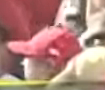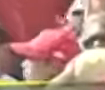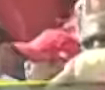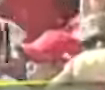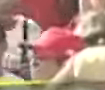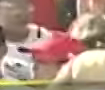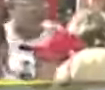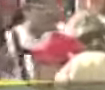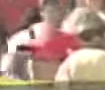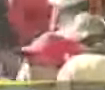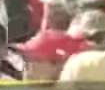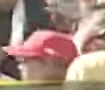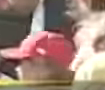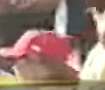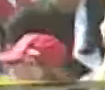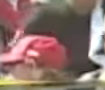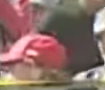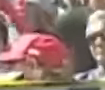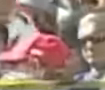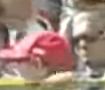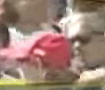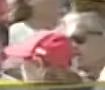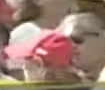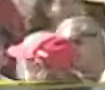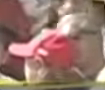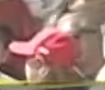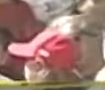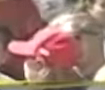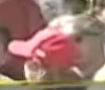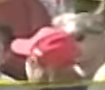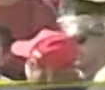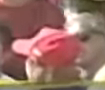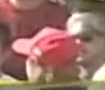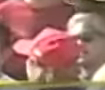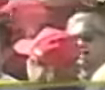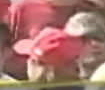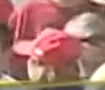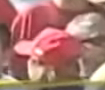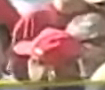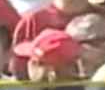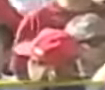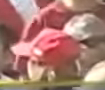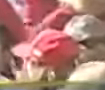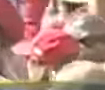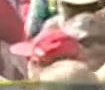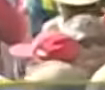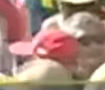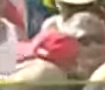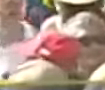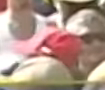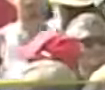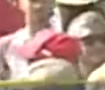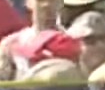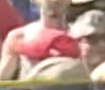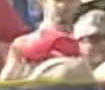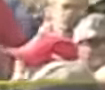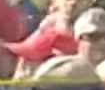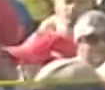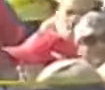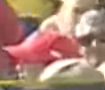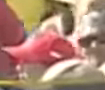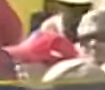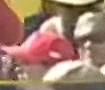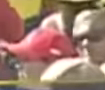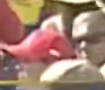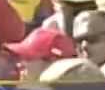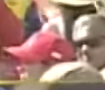parir juntos la nueva sociedad. Ha dicho que su corazón solo hay espacio para la lealtad absoluta, para cumplirle al pueblo y al comandante